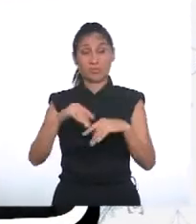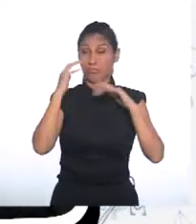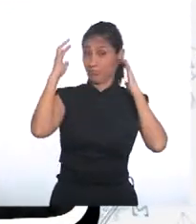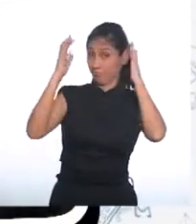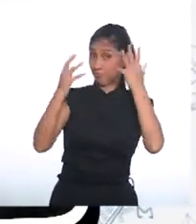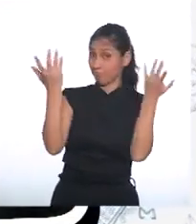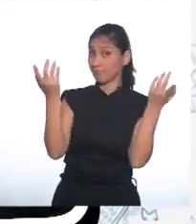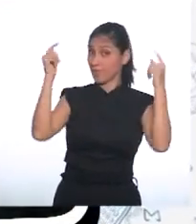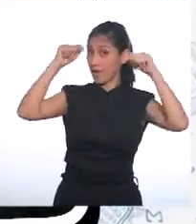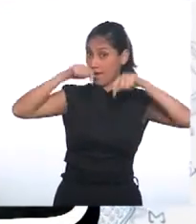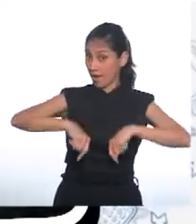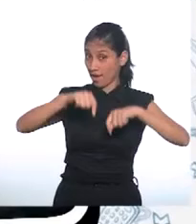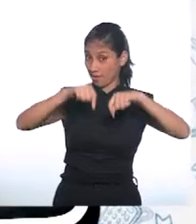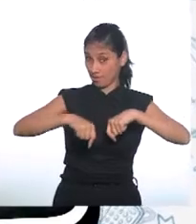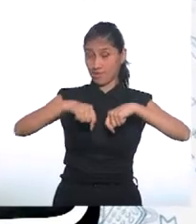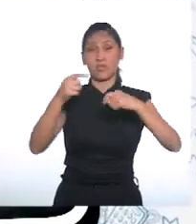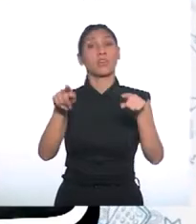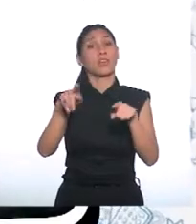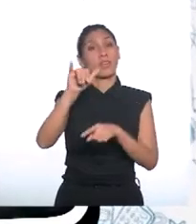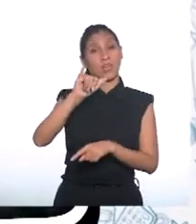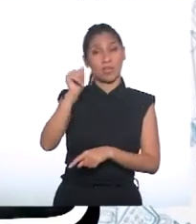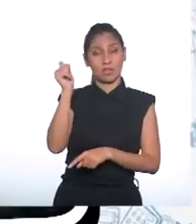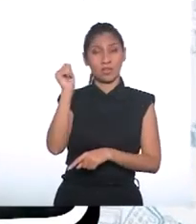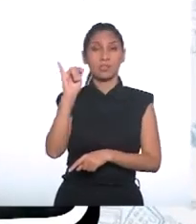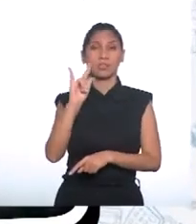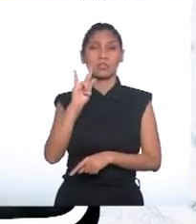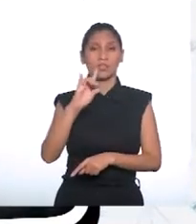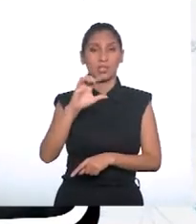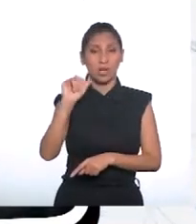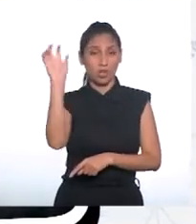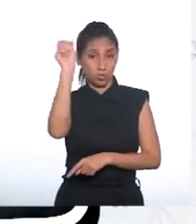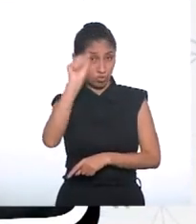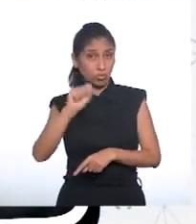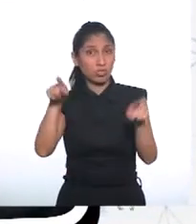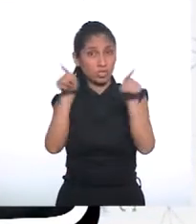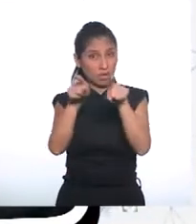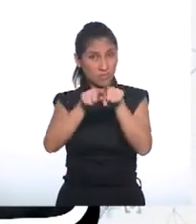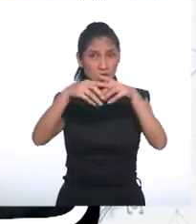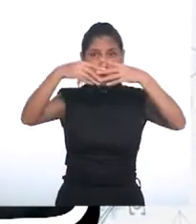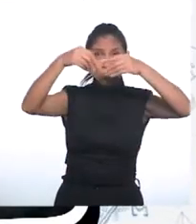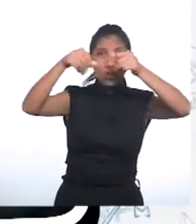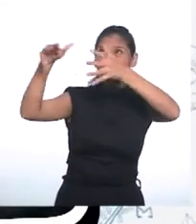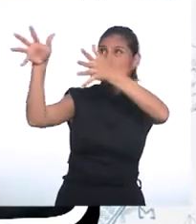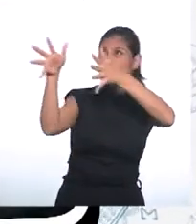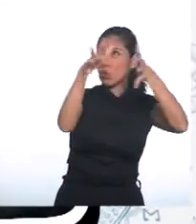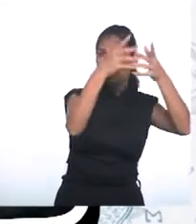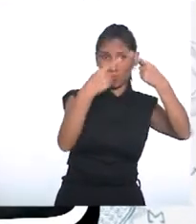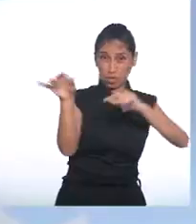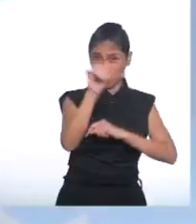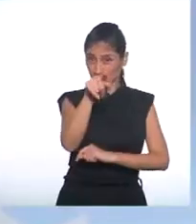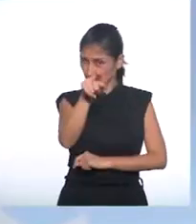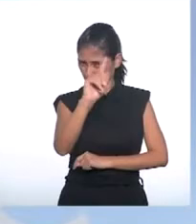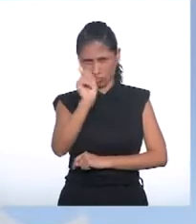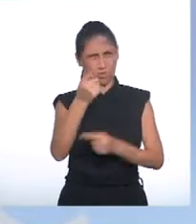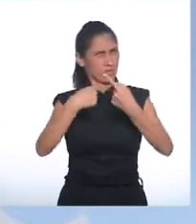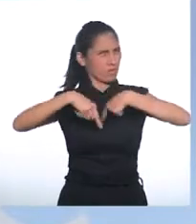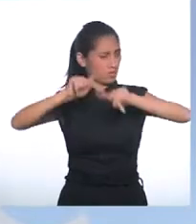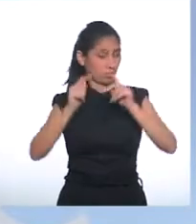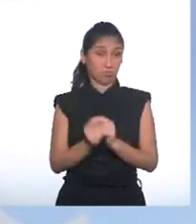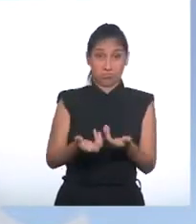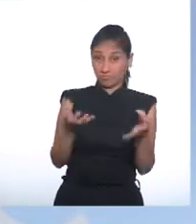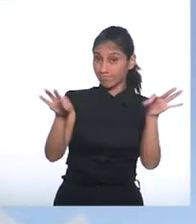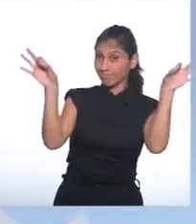preocupante. Aquí en la provincia de Yauyos también se acumula polvo, pero yo diría que probablemente no tanto como tú mencionas.